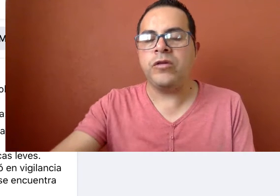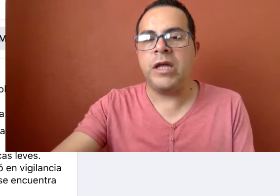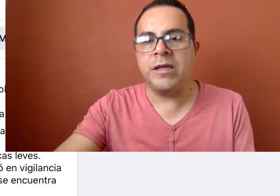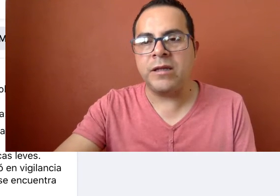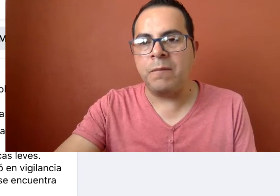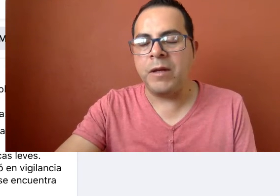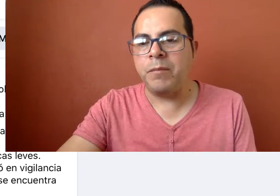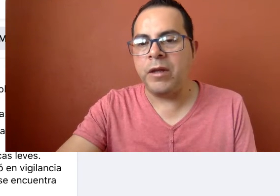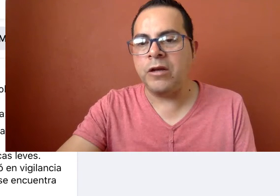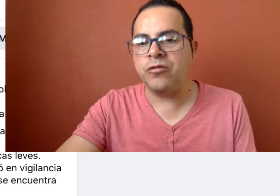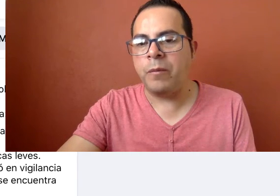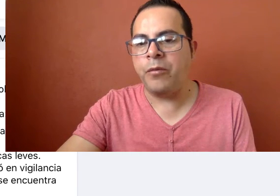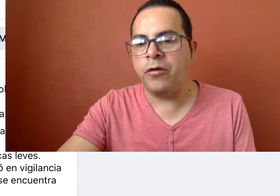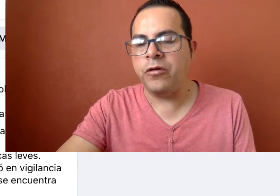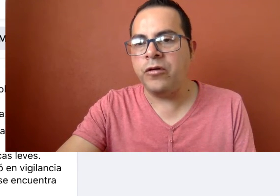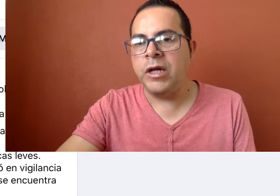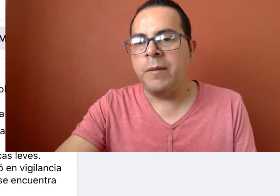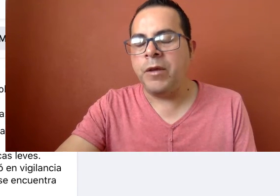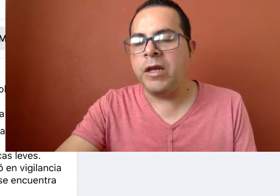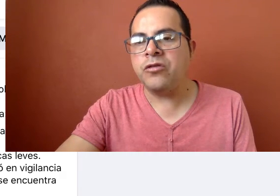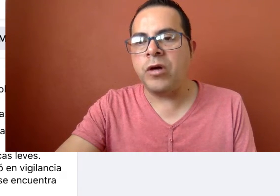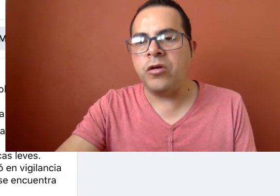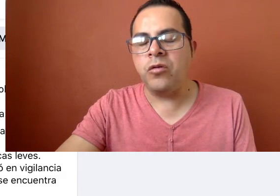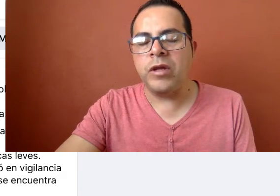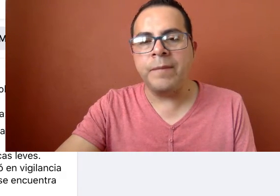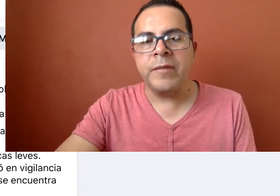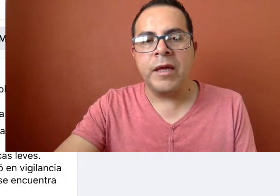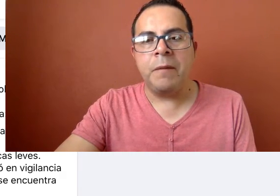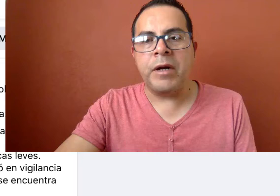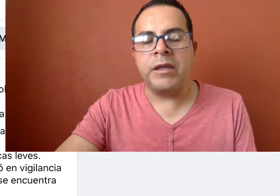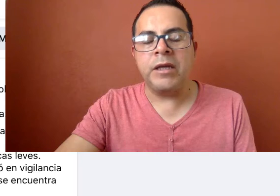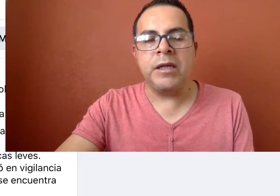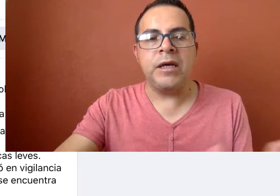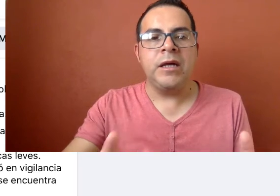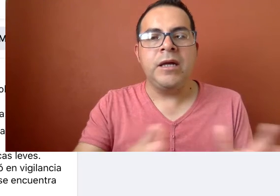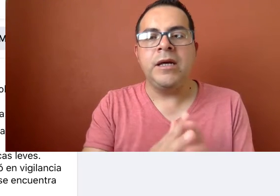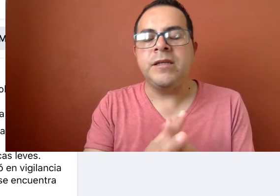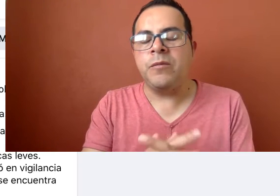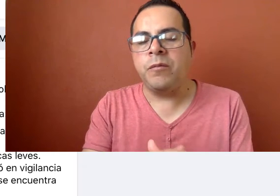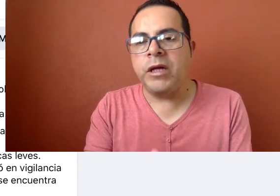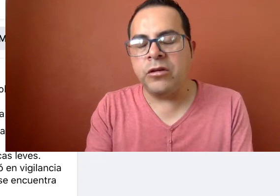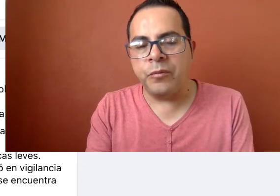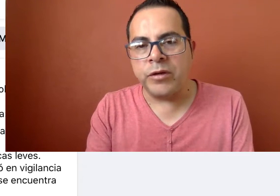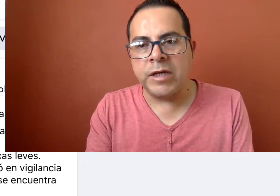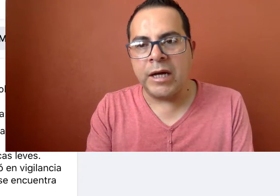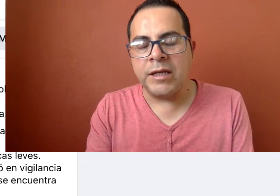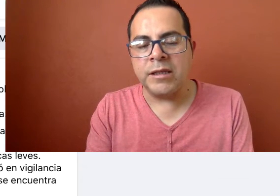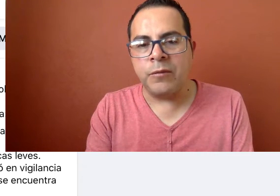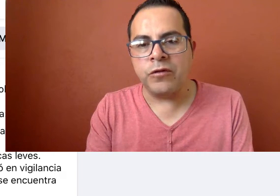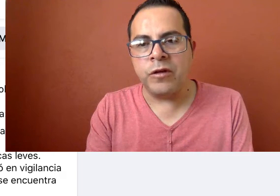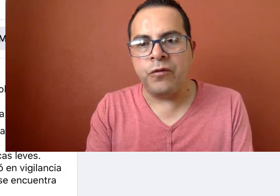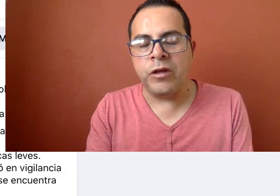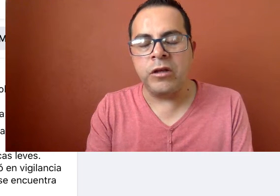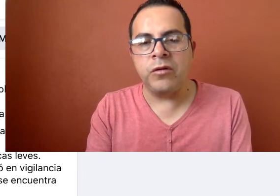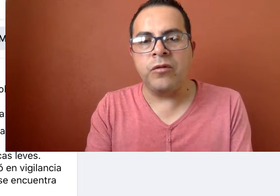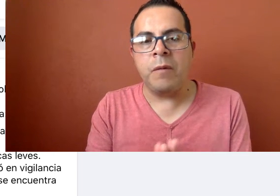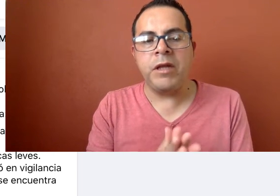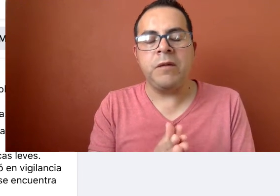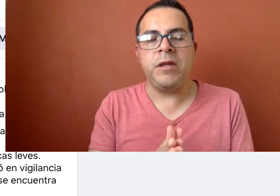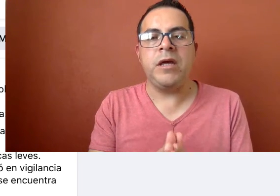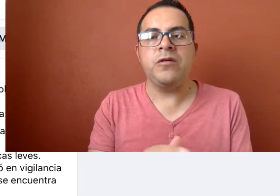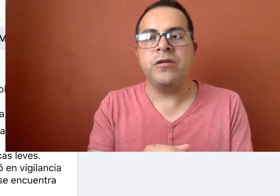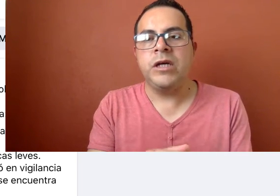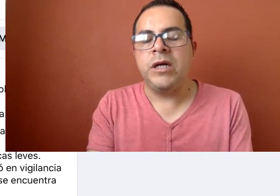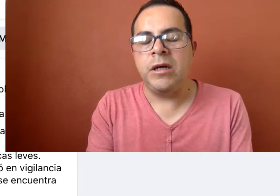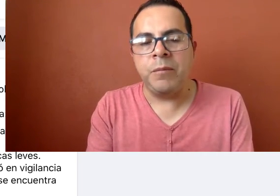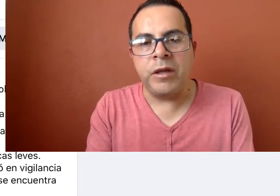con ustedes, también pedirles su apoyo, pedirles su ayuda. A partir de este momento, pues ya estamos difundiendo